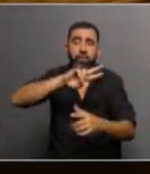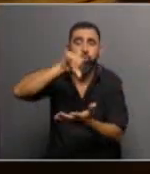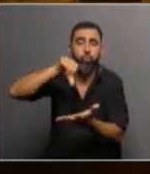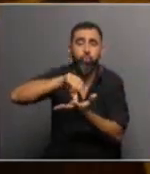vuelvo a piso